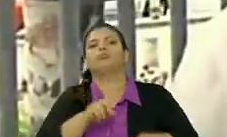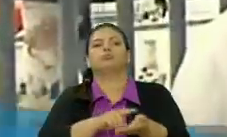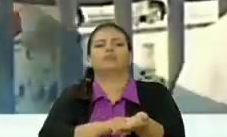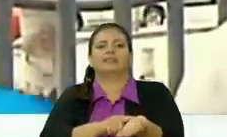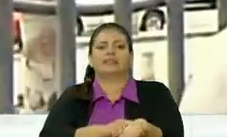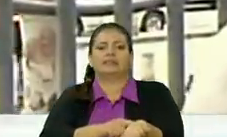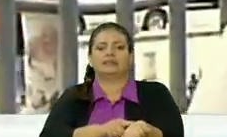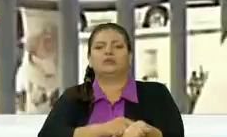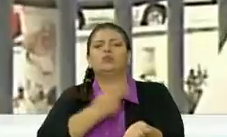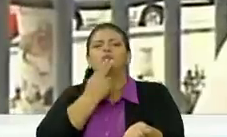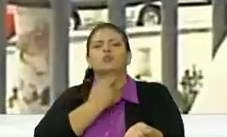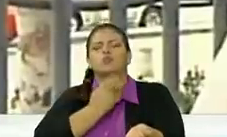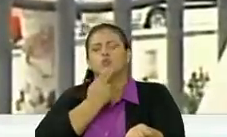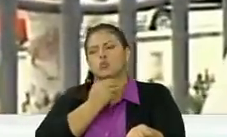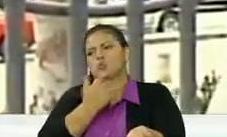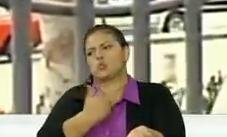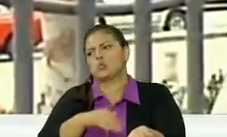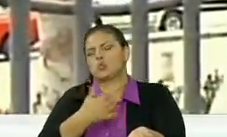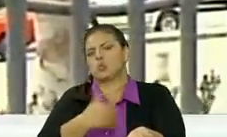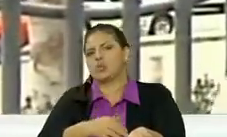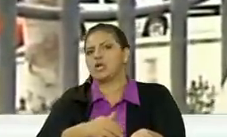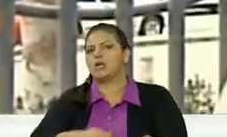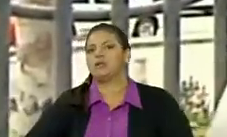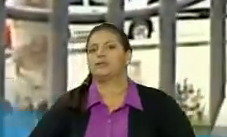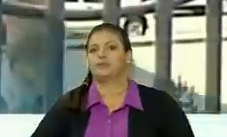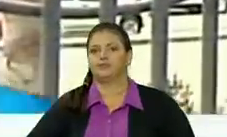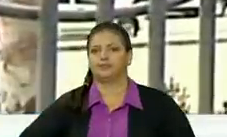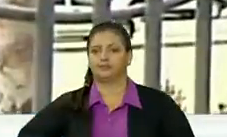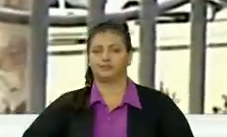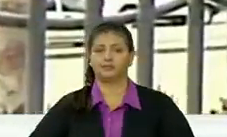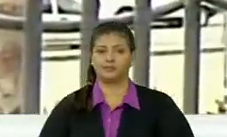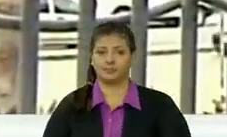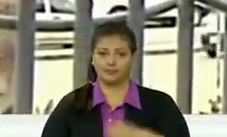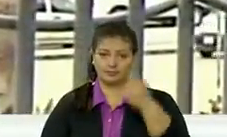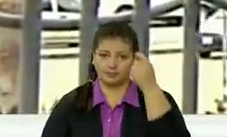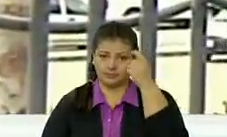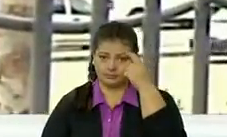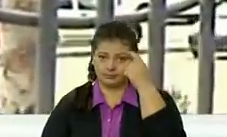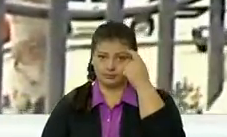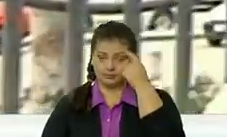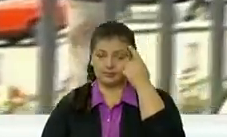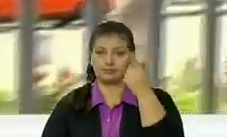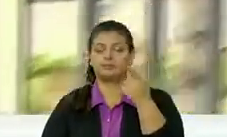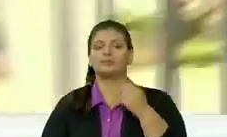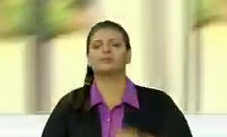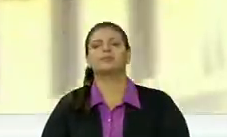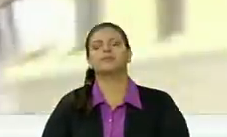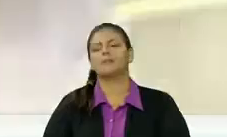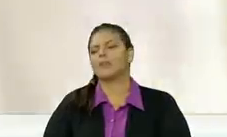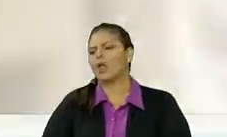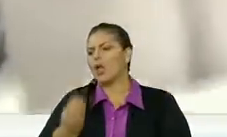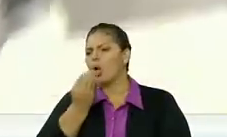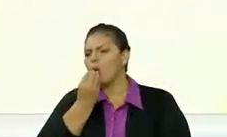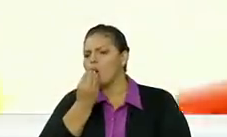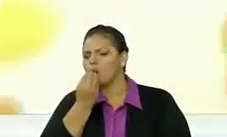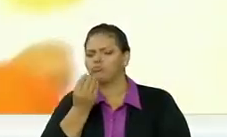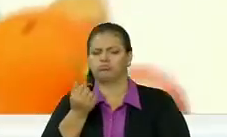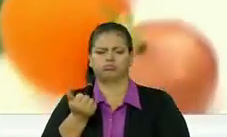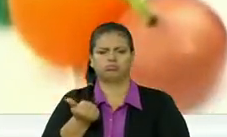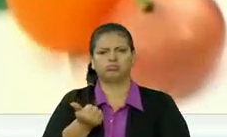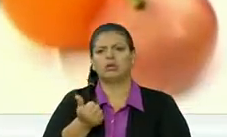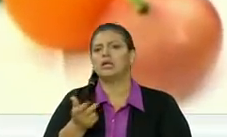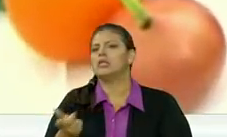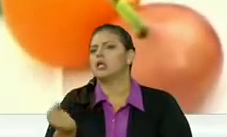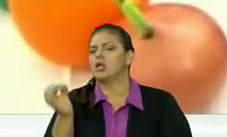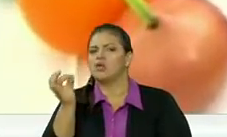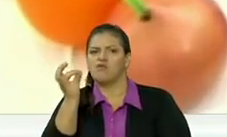este tipo de comida. La mejor manera de prevenir este tipo de enfermedades es con una alimentación sana, comiendo frutos,